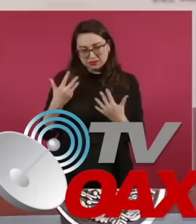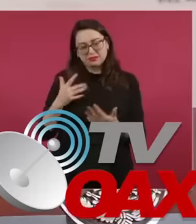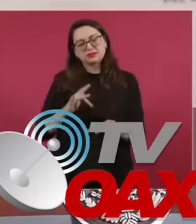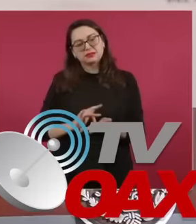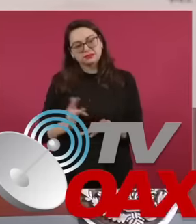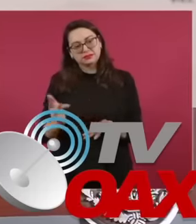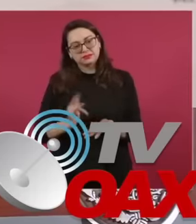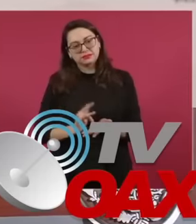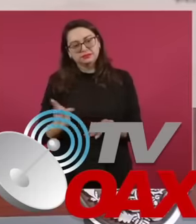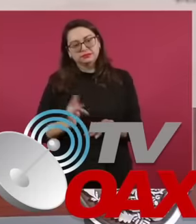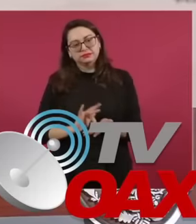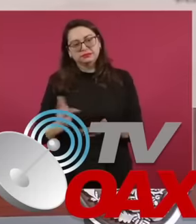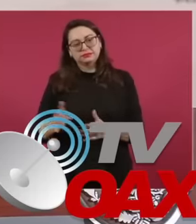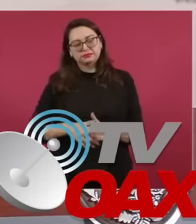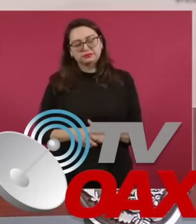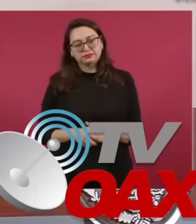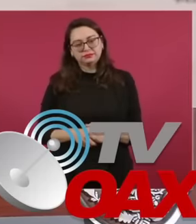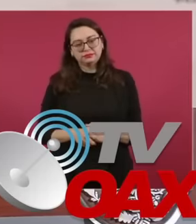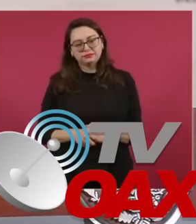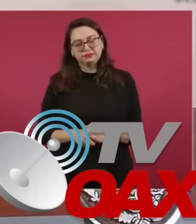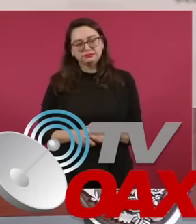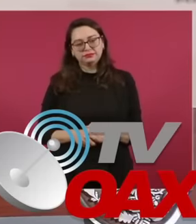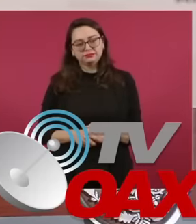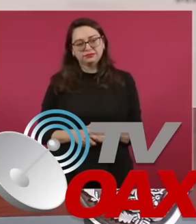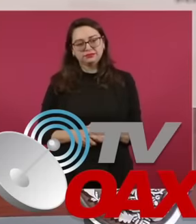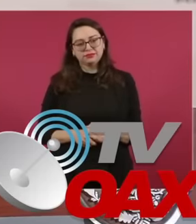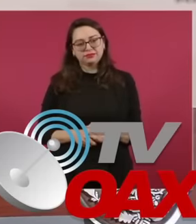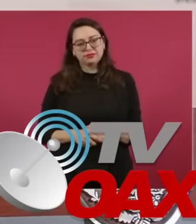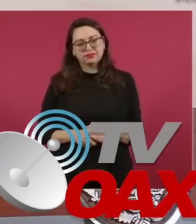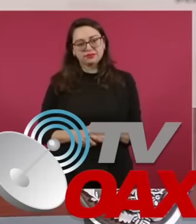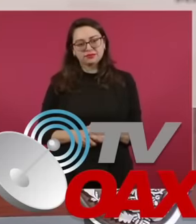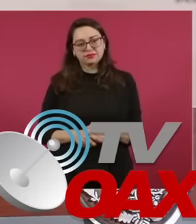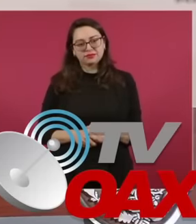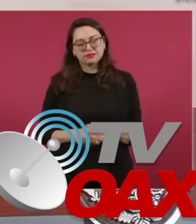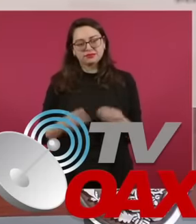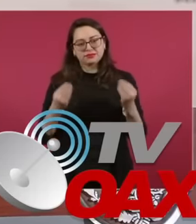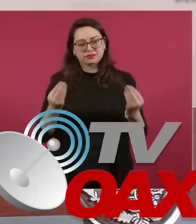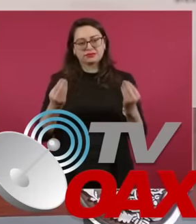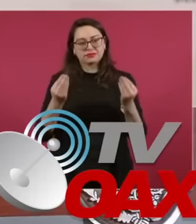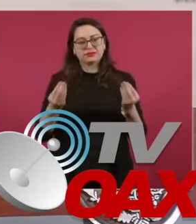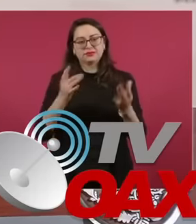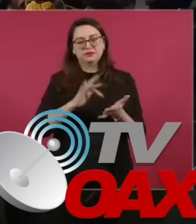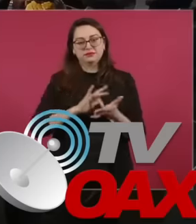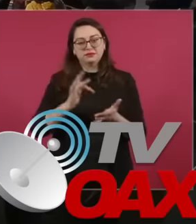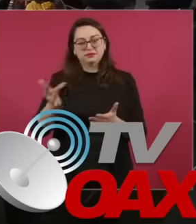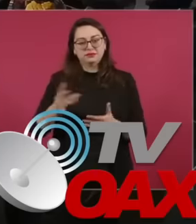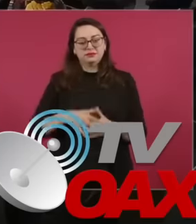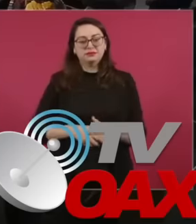Pero muchas gracias.